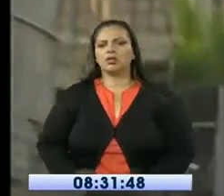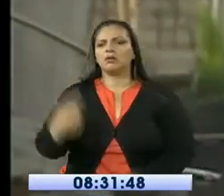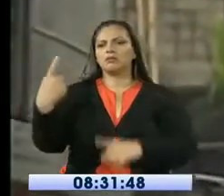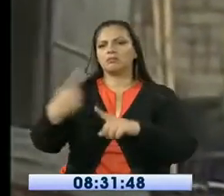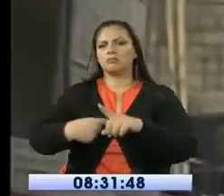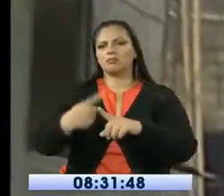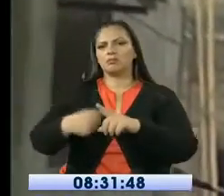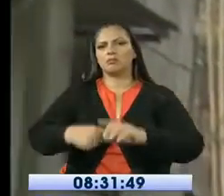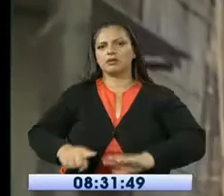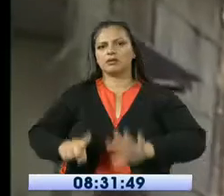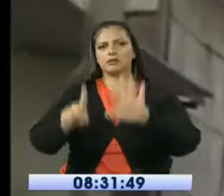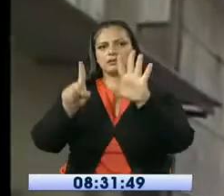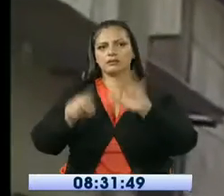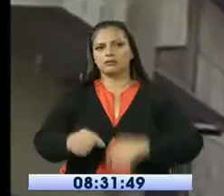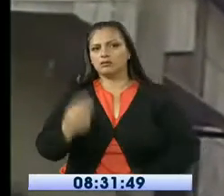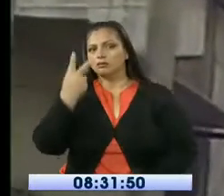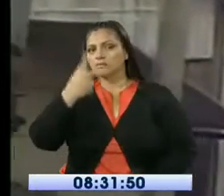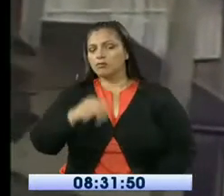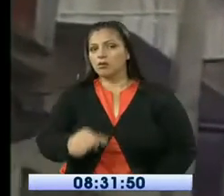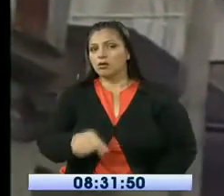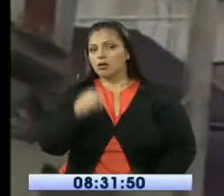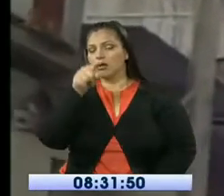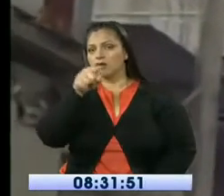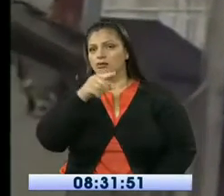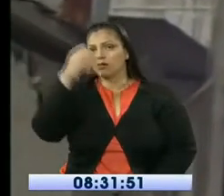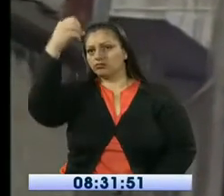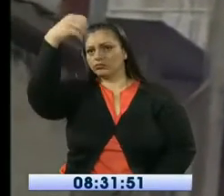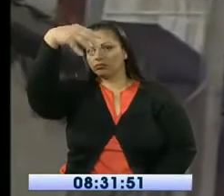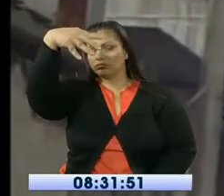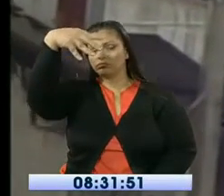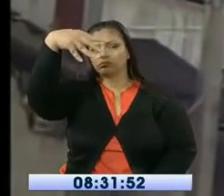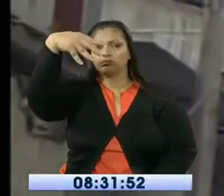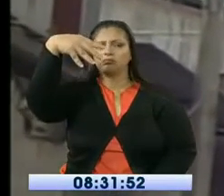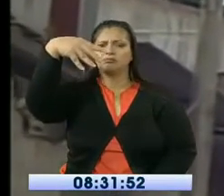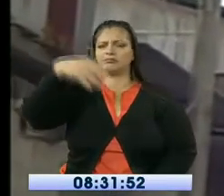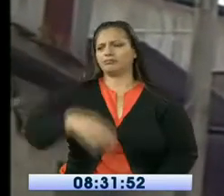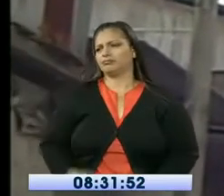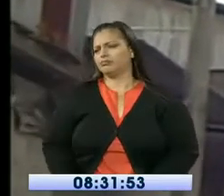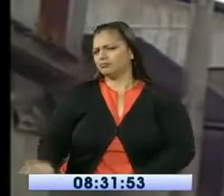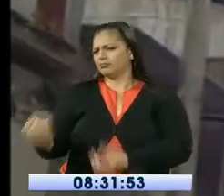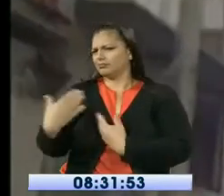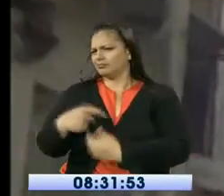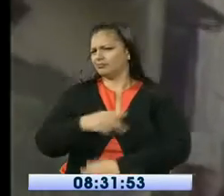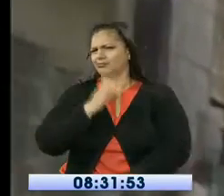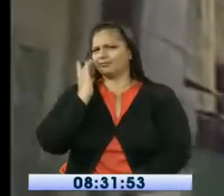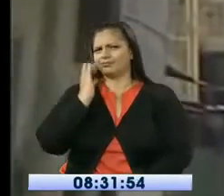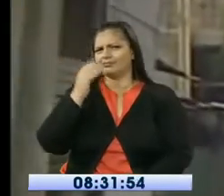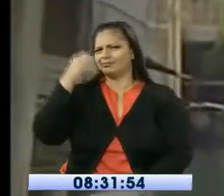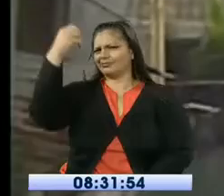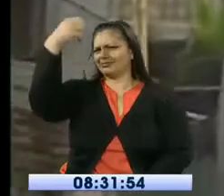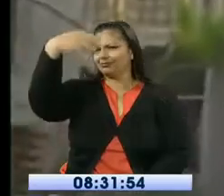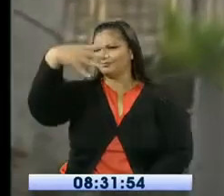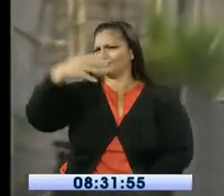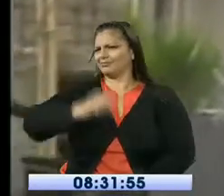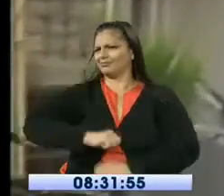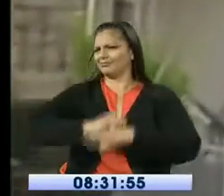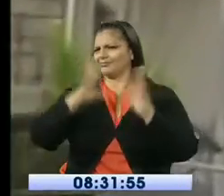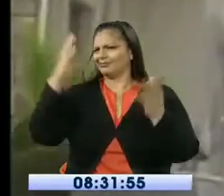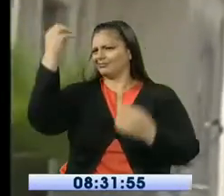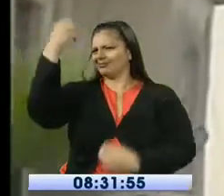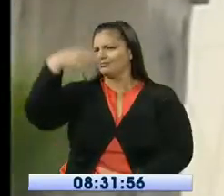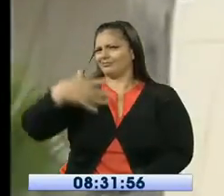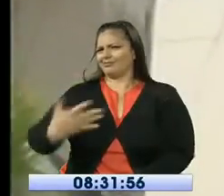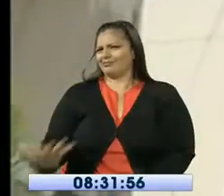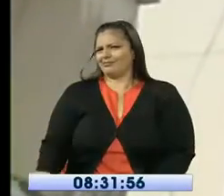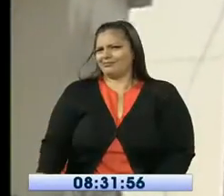6 meses. La luminaria que vemos en la parte de en medio y que está prendida, pues los moradores nos indican que es una luminaria que está